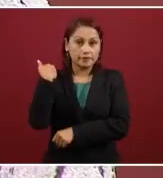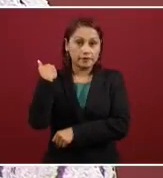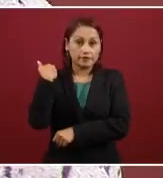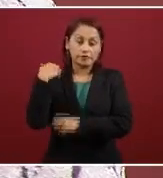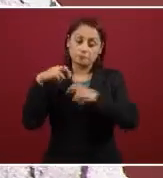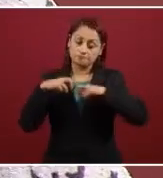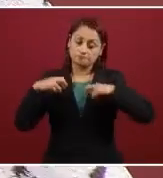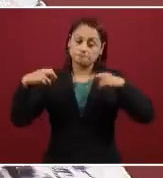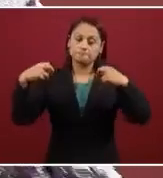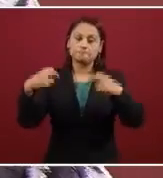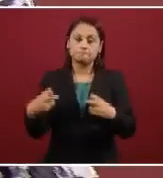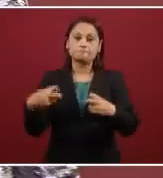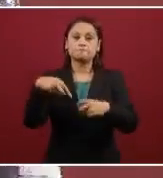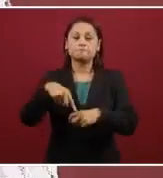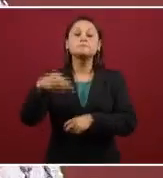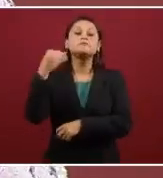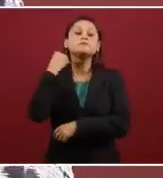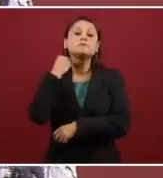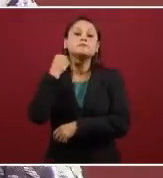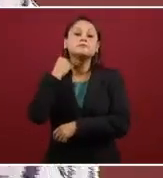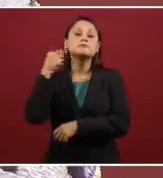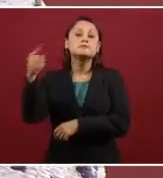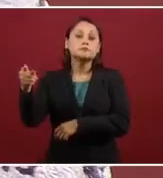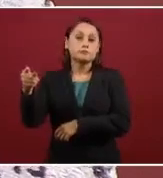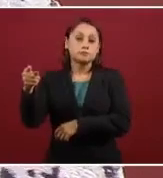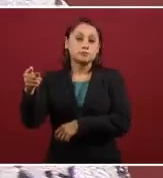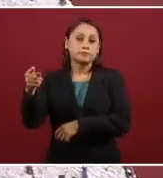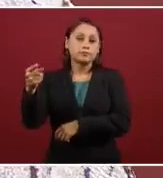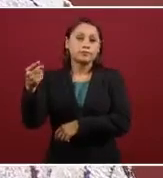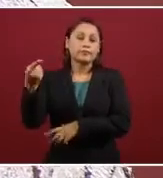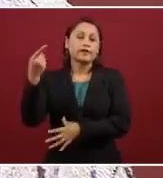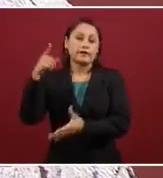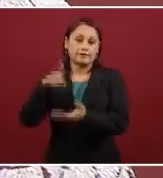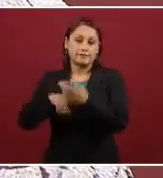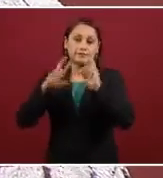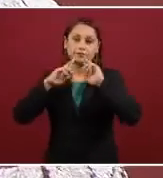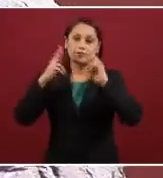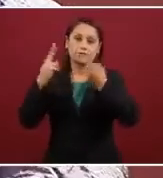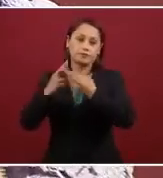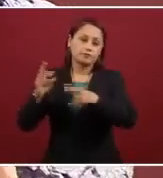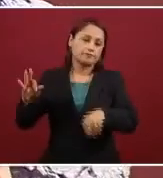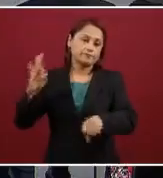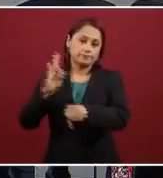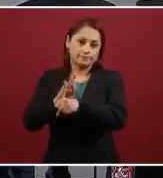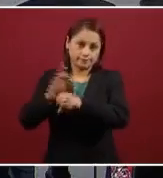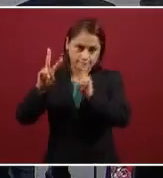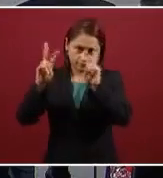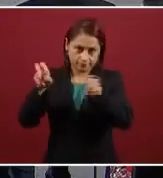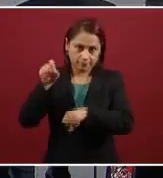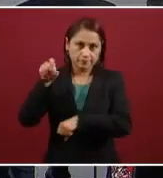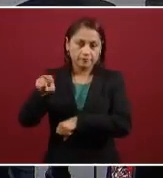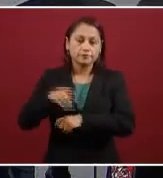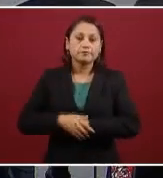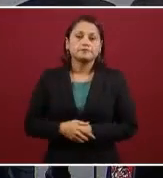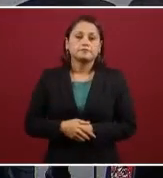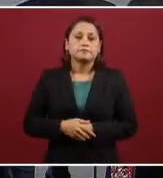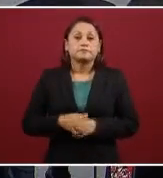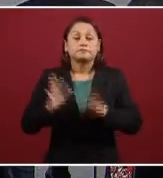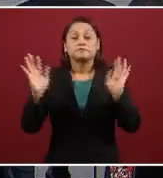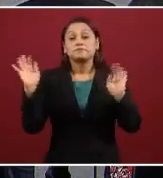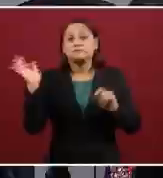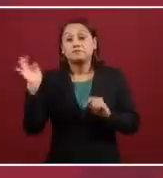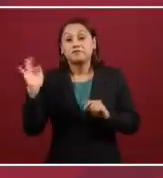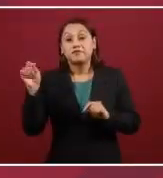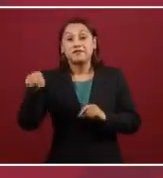despacho en la defensa del sector. Creo que lo que quisieran a lo mejor sería que lo pusiéramos en los